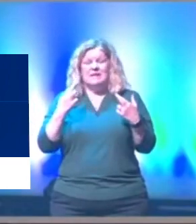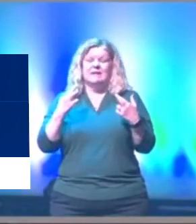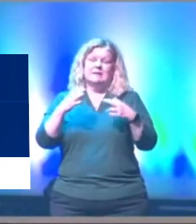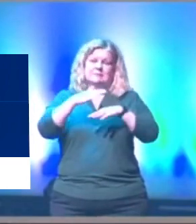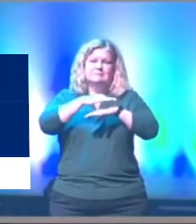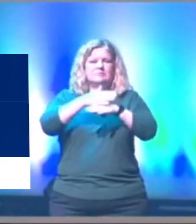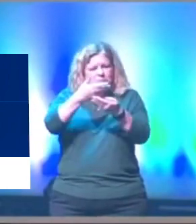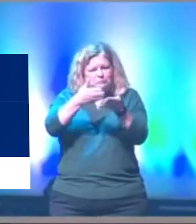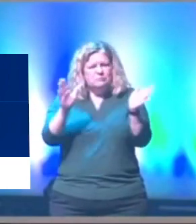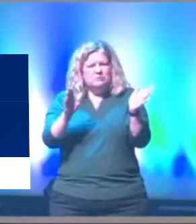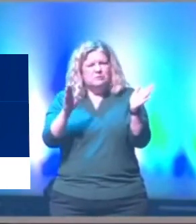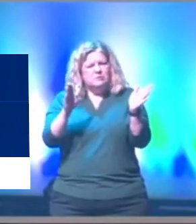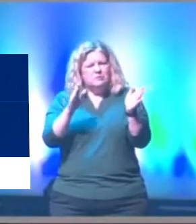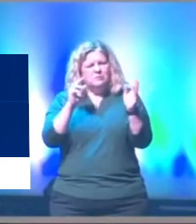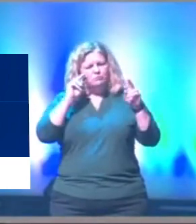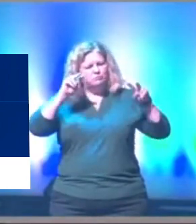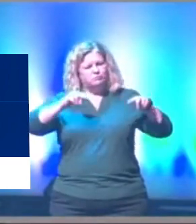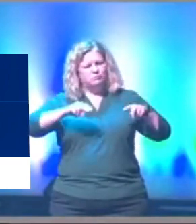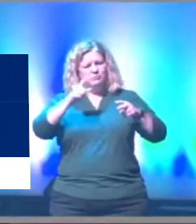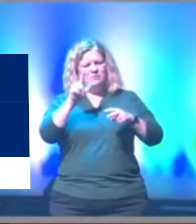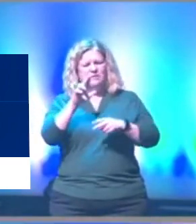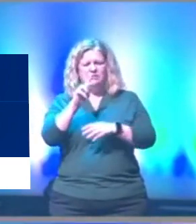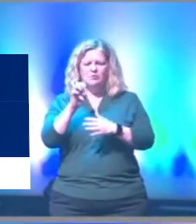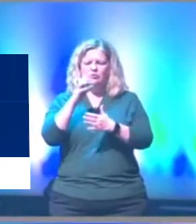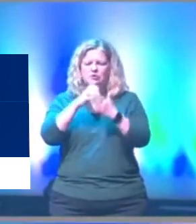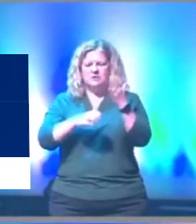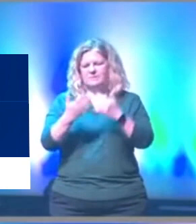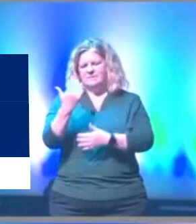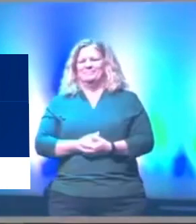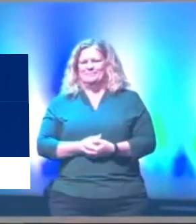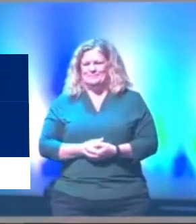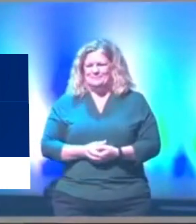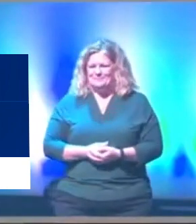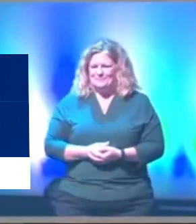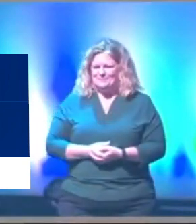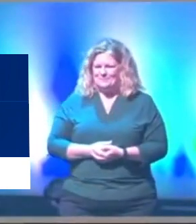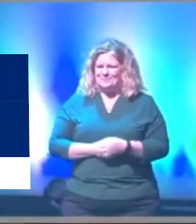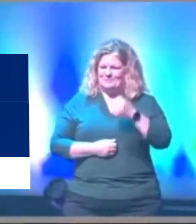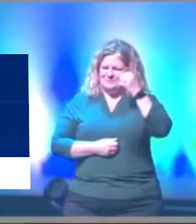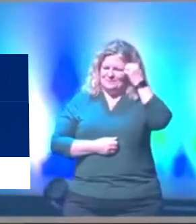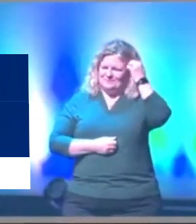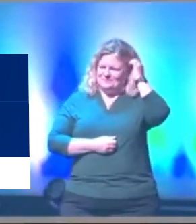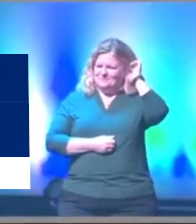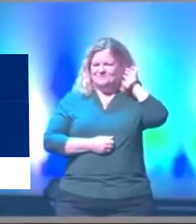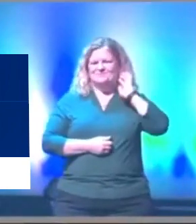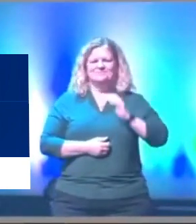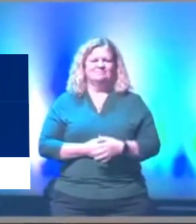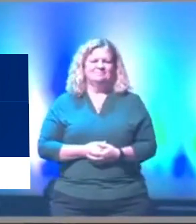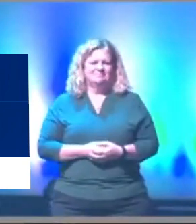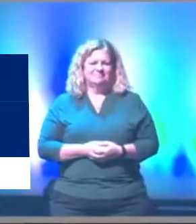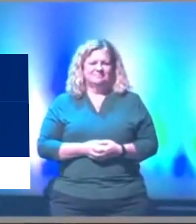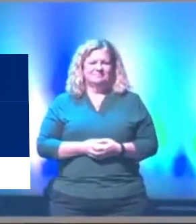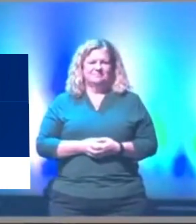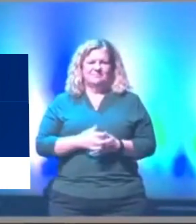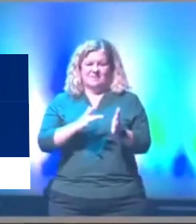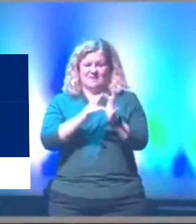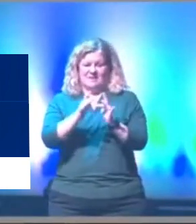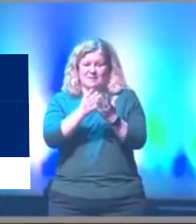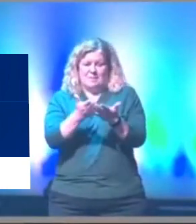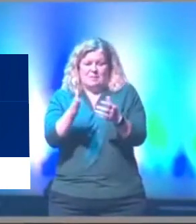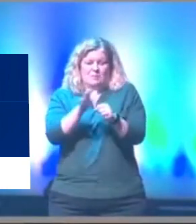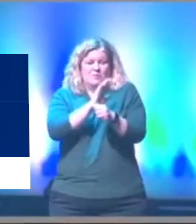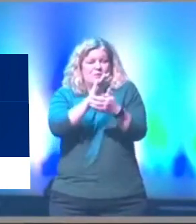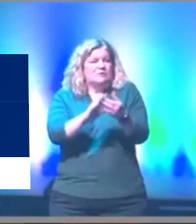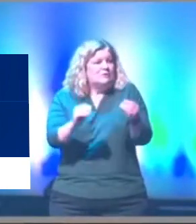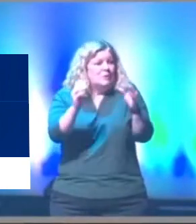iglesia, el pastor no se sentía bien y comenzó a tener los primeros síntomas: picazón en la garganta y dolores corporales. Y